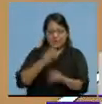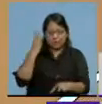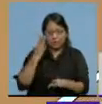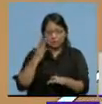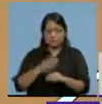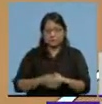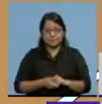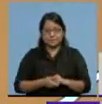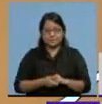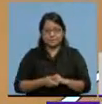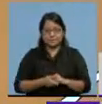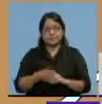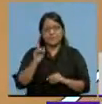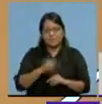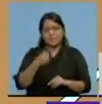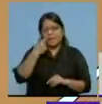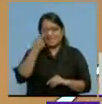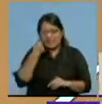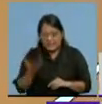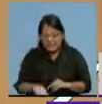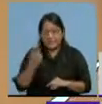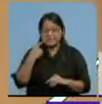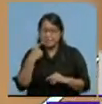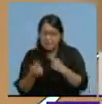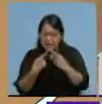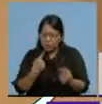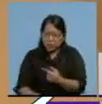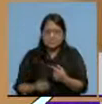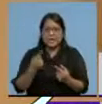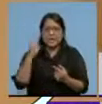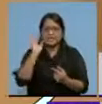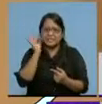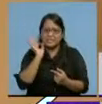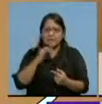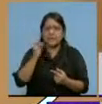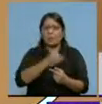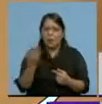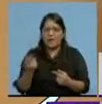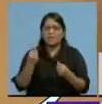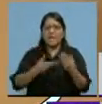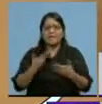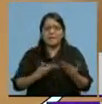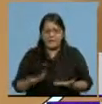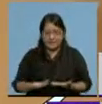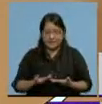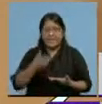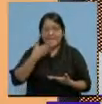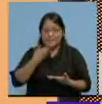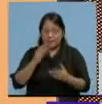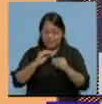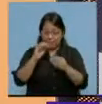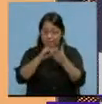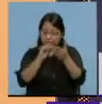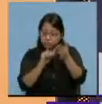y allí interiorizarse sobre los requisitos, los pasos que deben seguir para que puedan presentar este formulario en